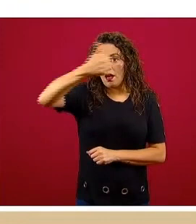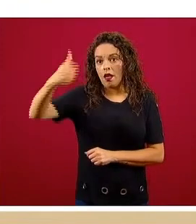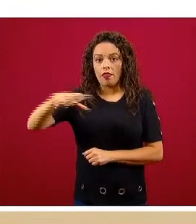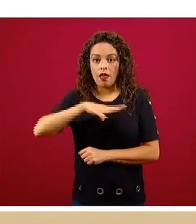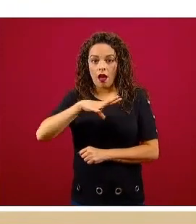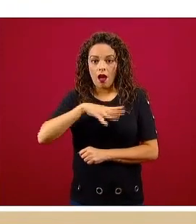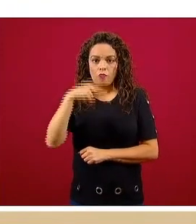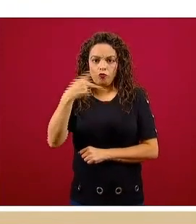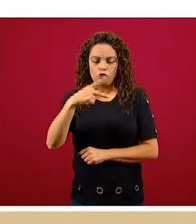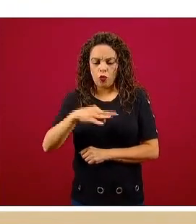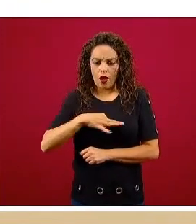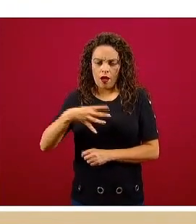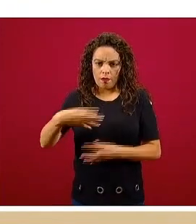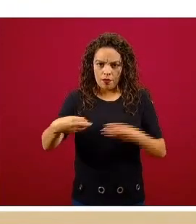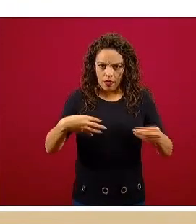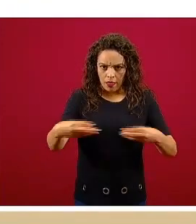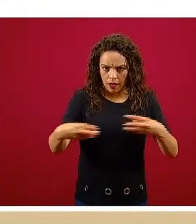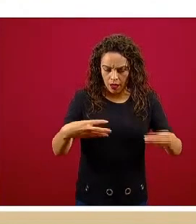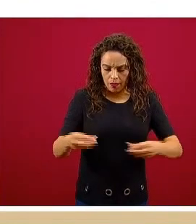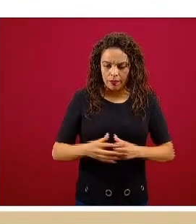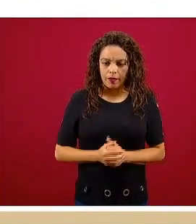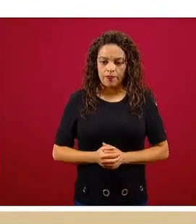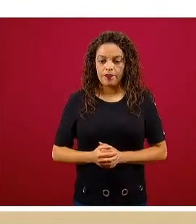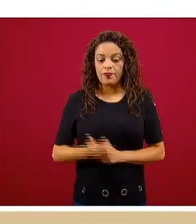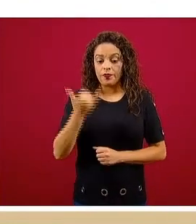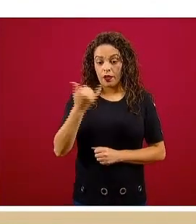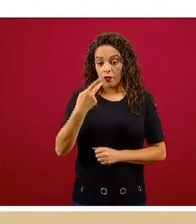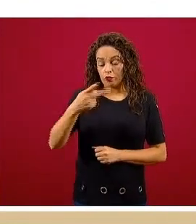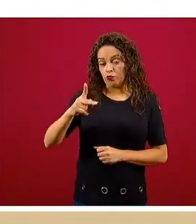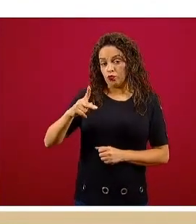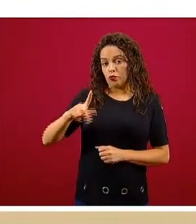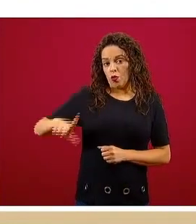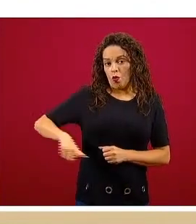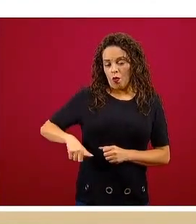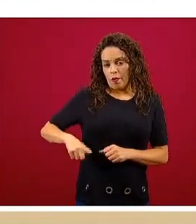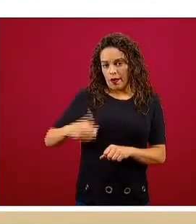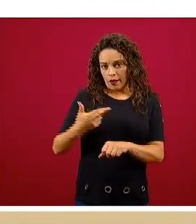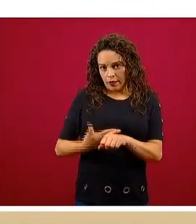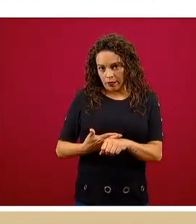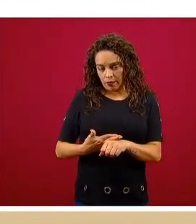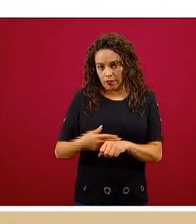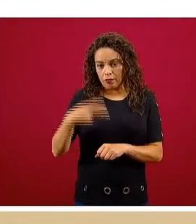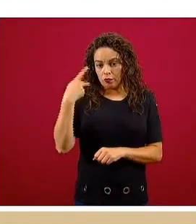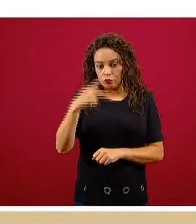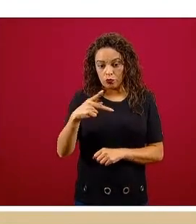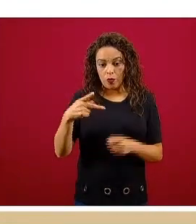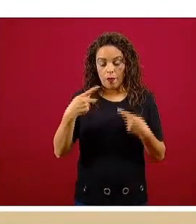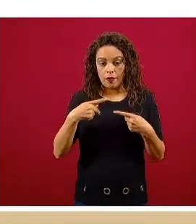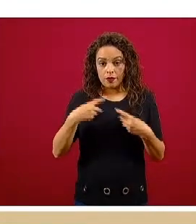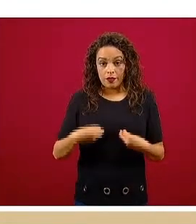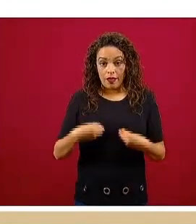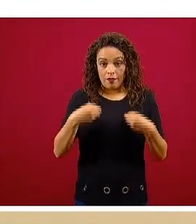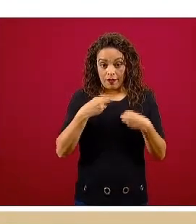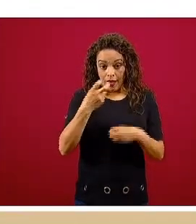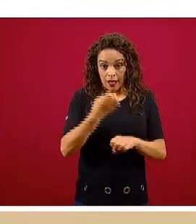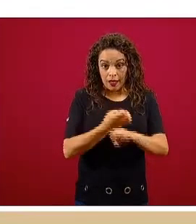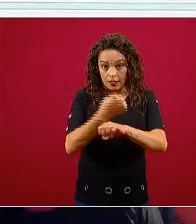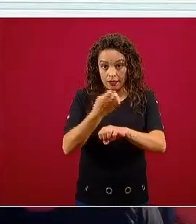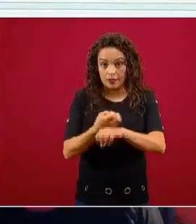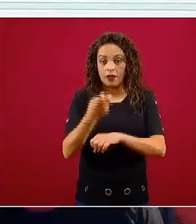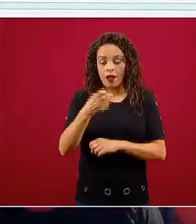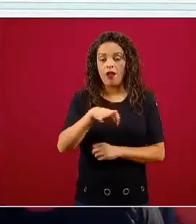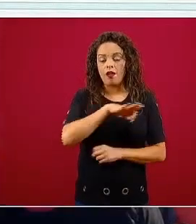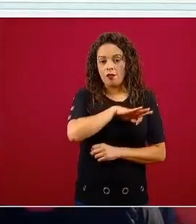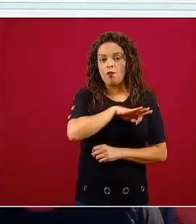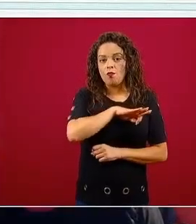cómo la respuesta tanto de los gobiernos locales como de la población pues ha permitido que este escenario epidemiológico